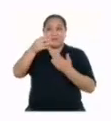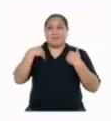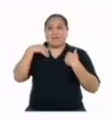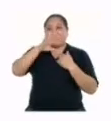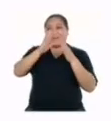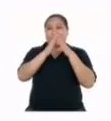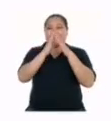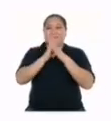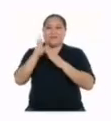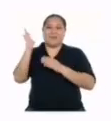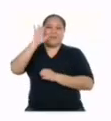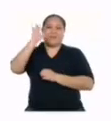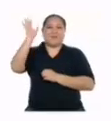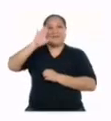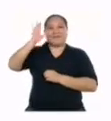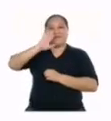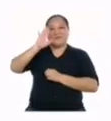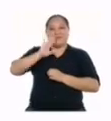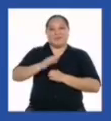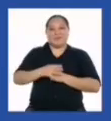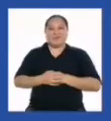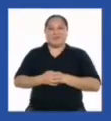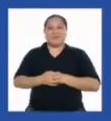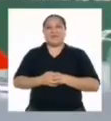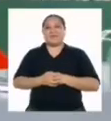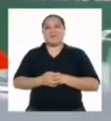que tengas en casa. Nos vemos pronto.